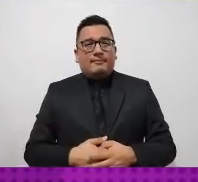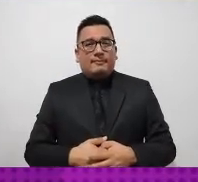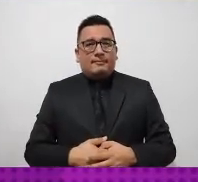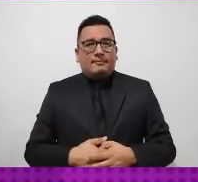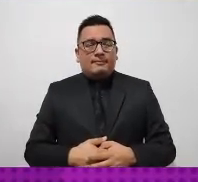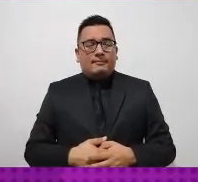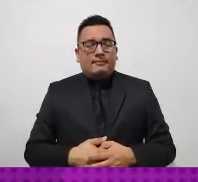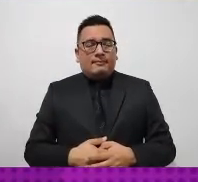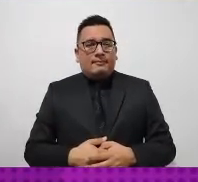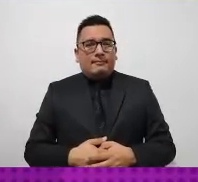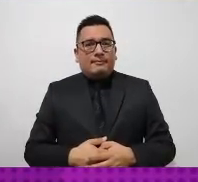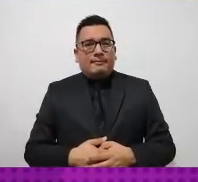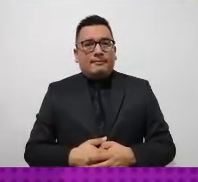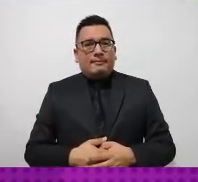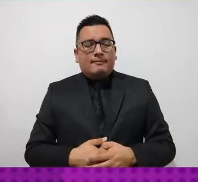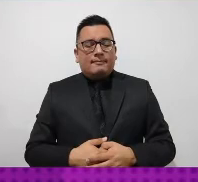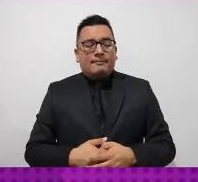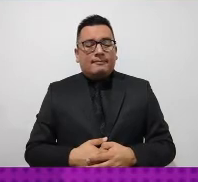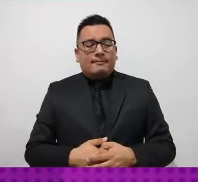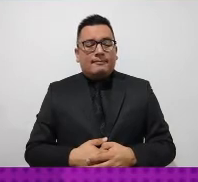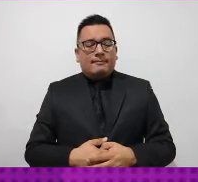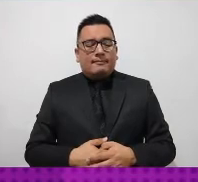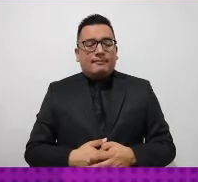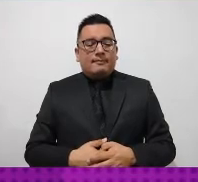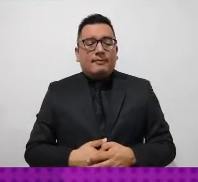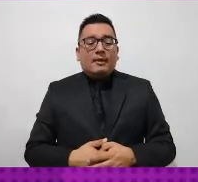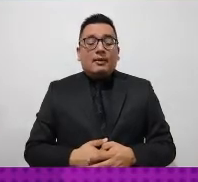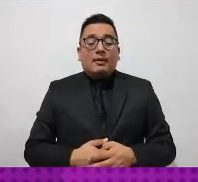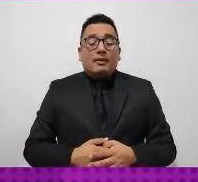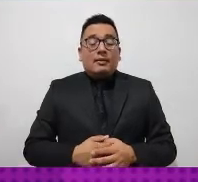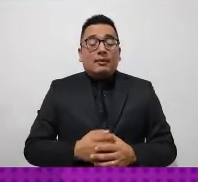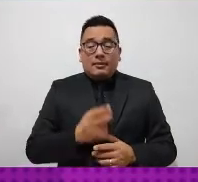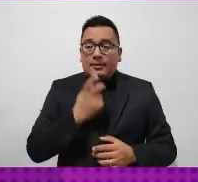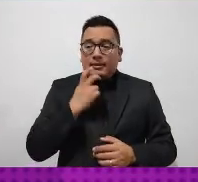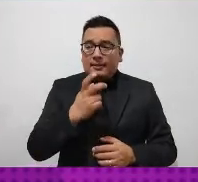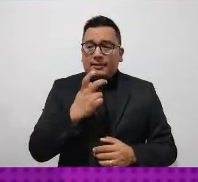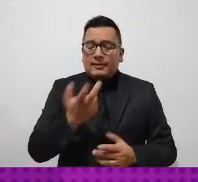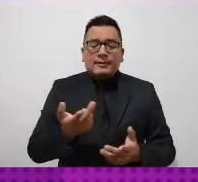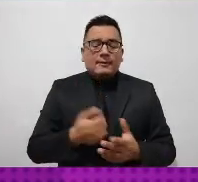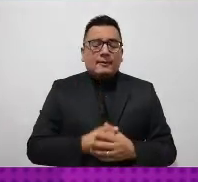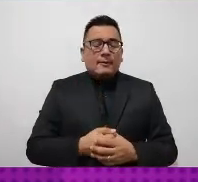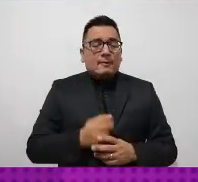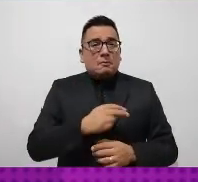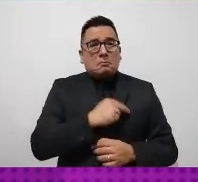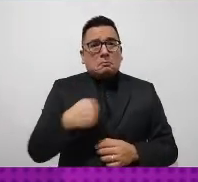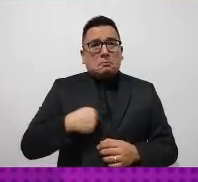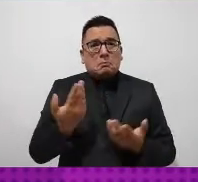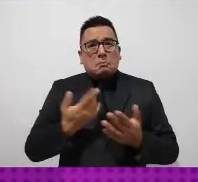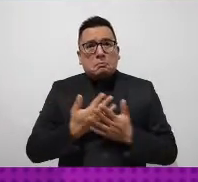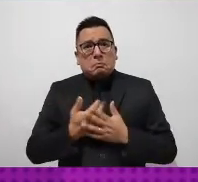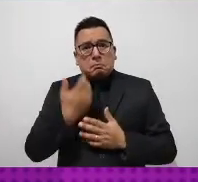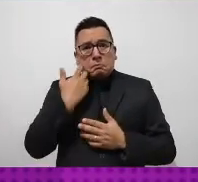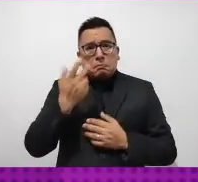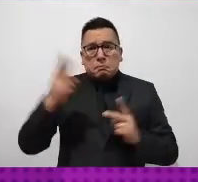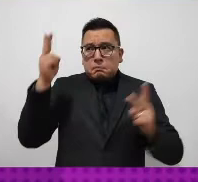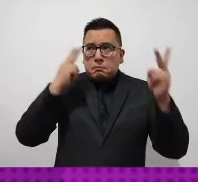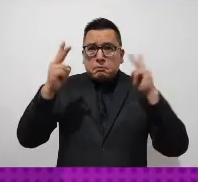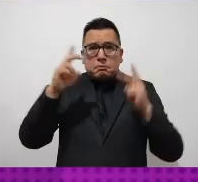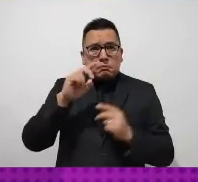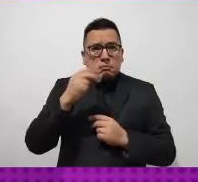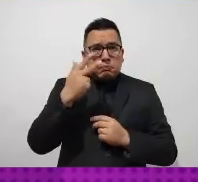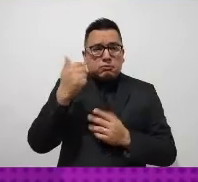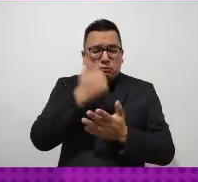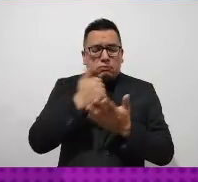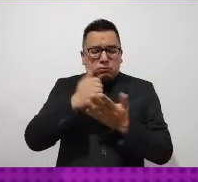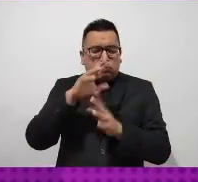entró también las otras funcionarias de nivel municipal. Y estamos esperando visitar los 38 ayuntamientos